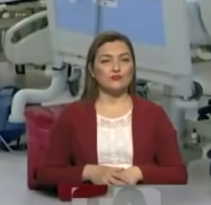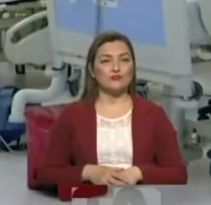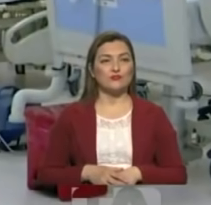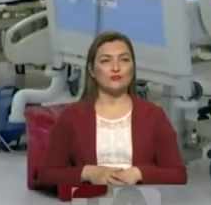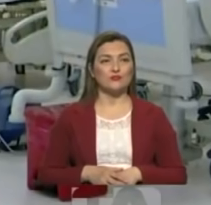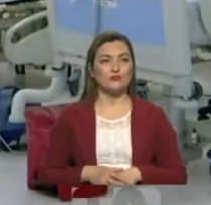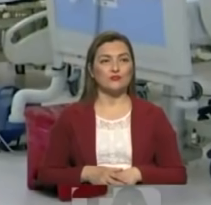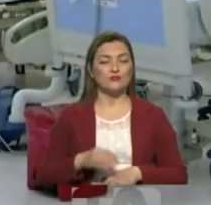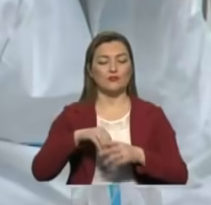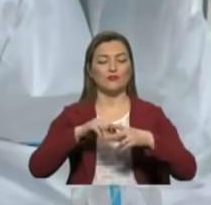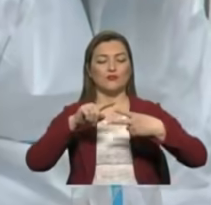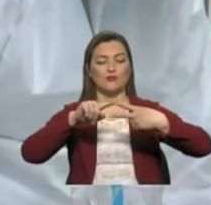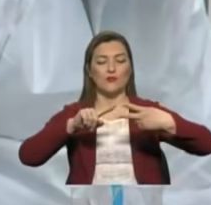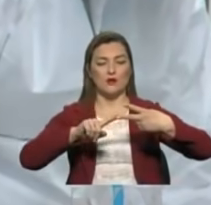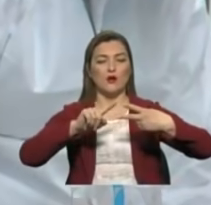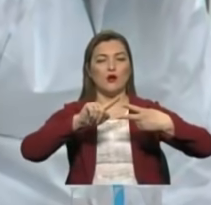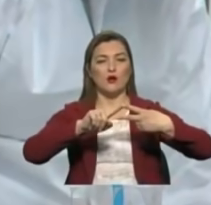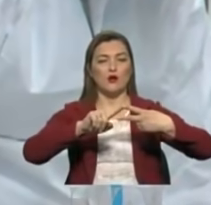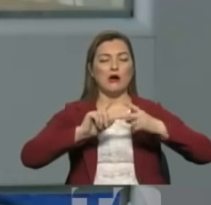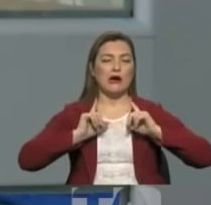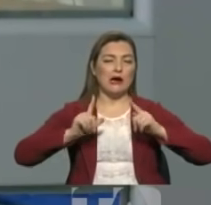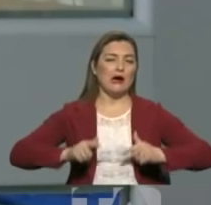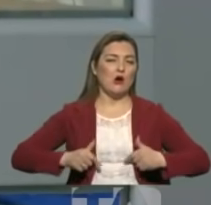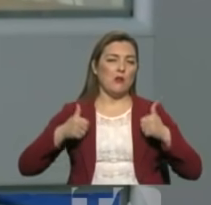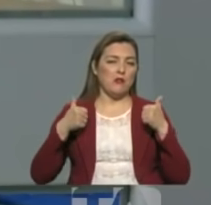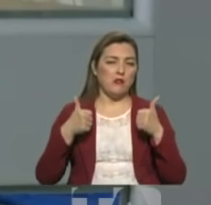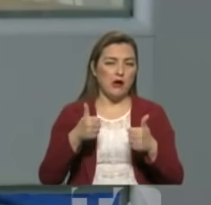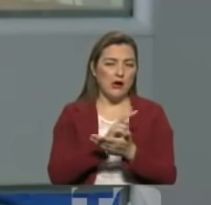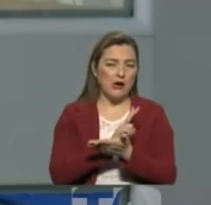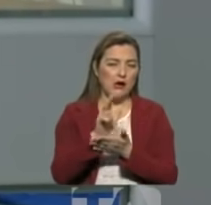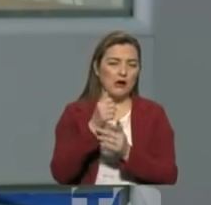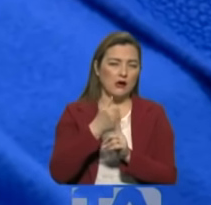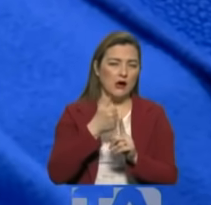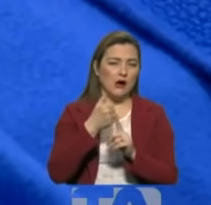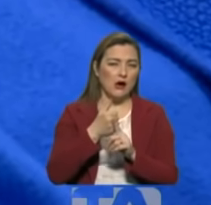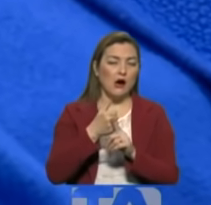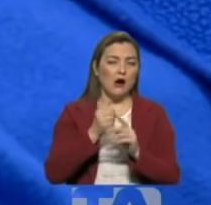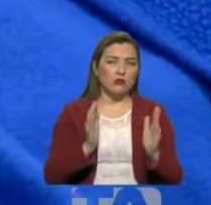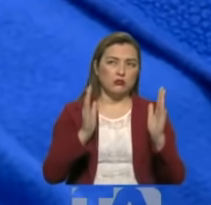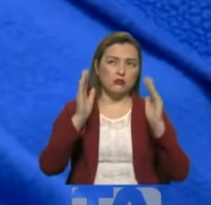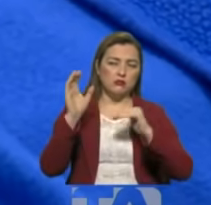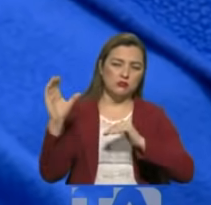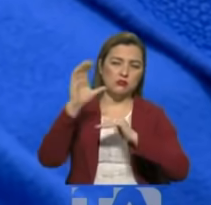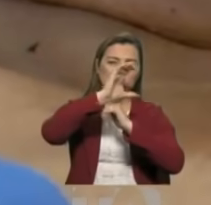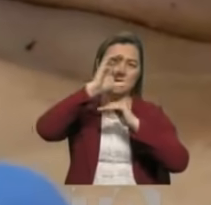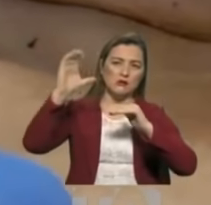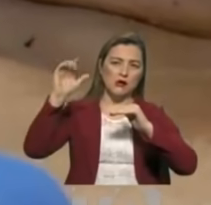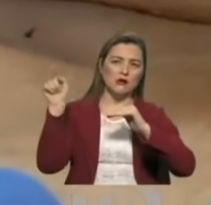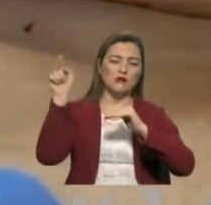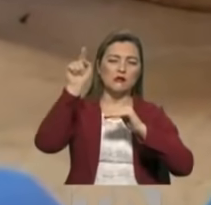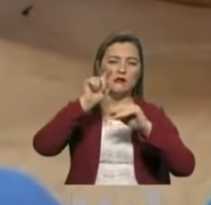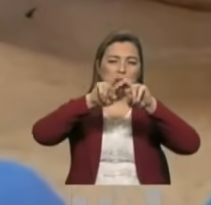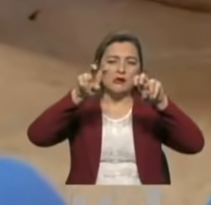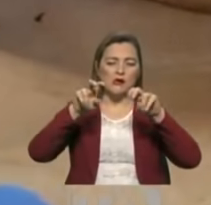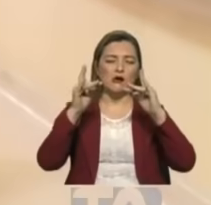Aquí dentro hay 2 salidas. Las opciones a veces tras 3 semanas de batalla son o el paciente sube a sala a seguir su